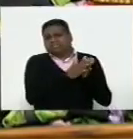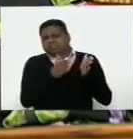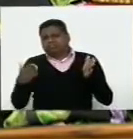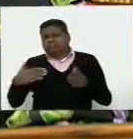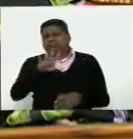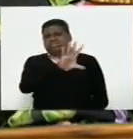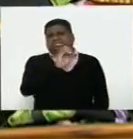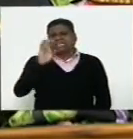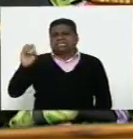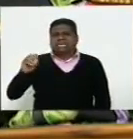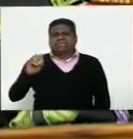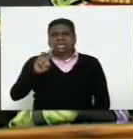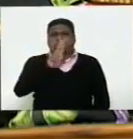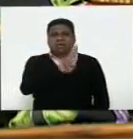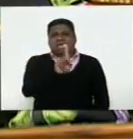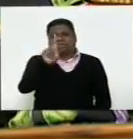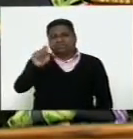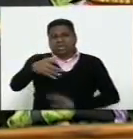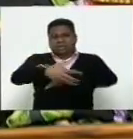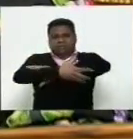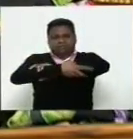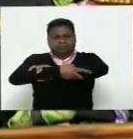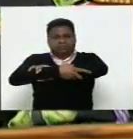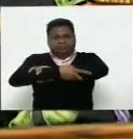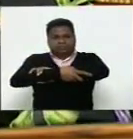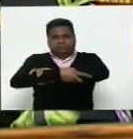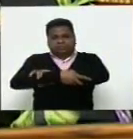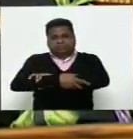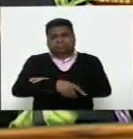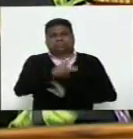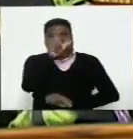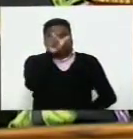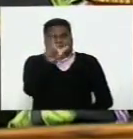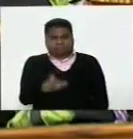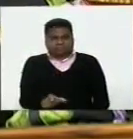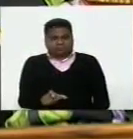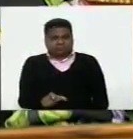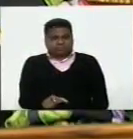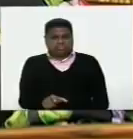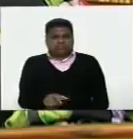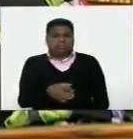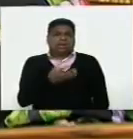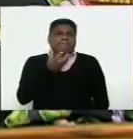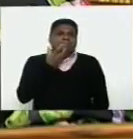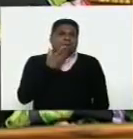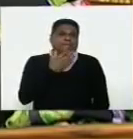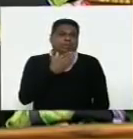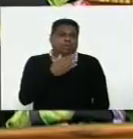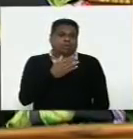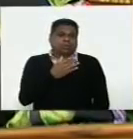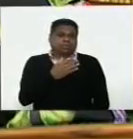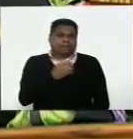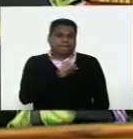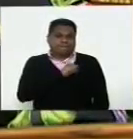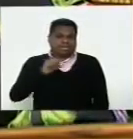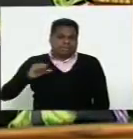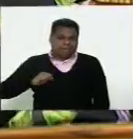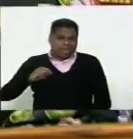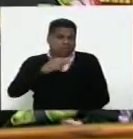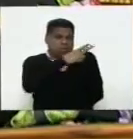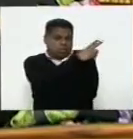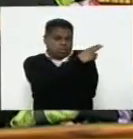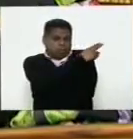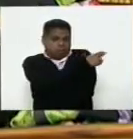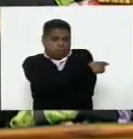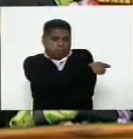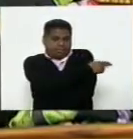unidades tributarias sancionatorias las personas de carácter privado, naturales o jurídicas